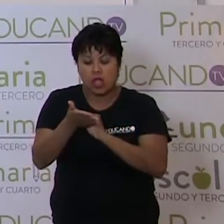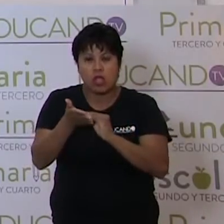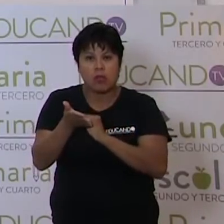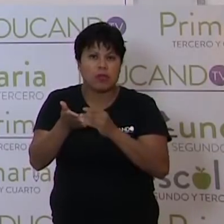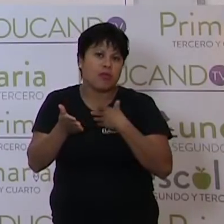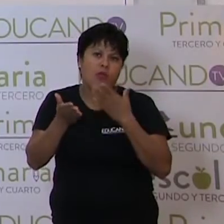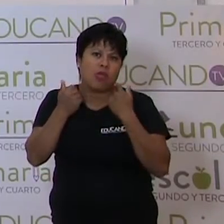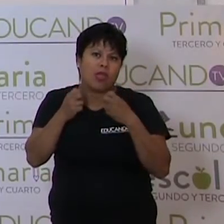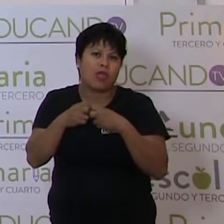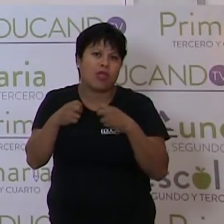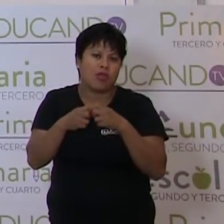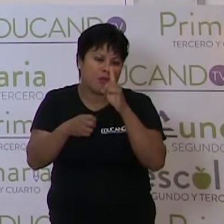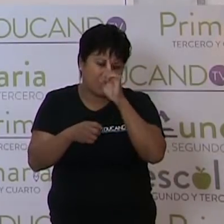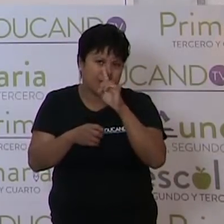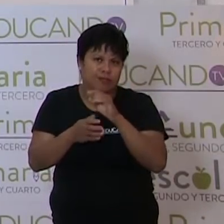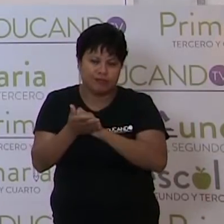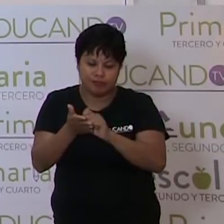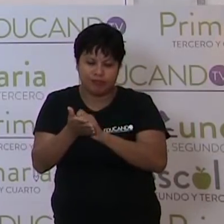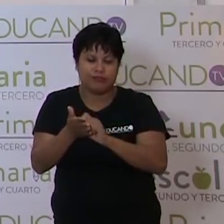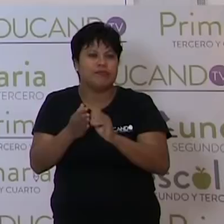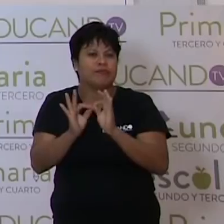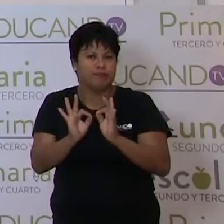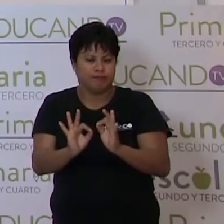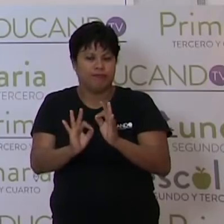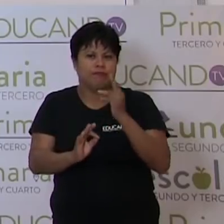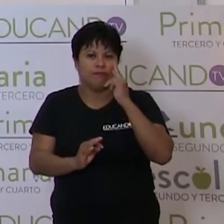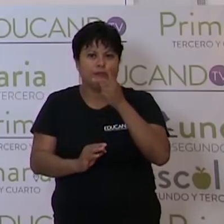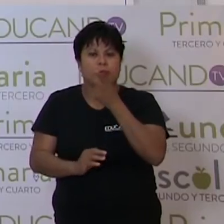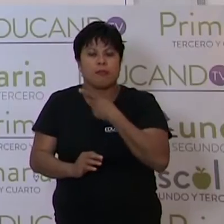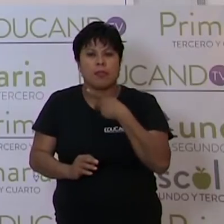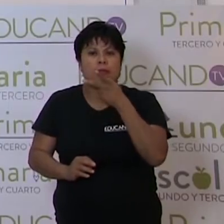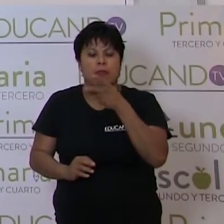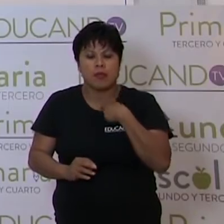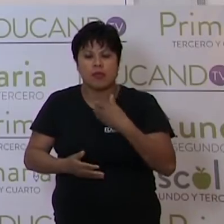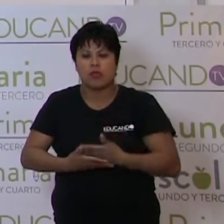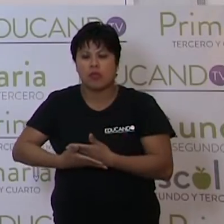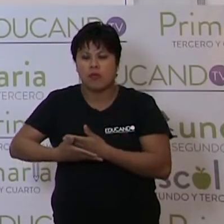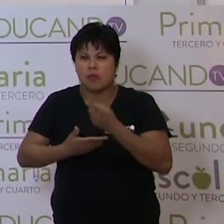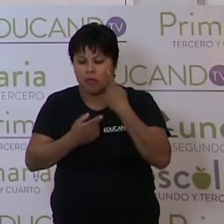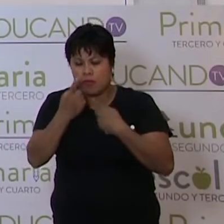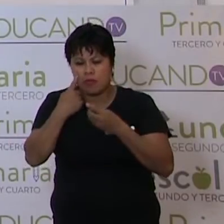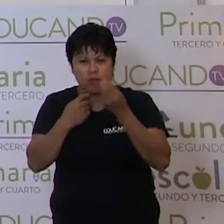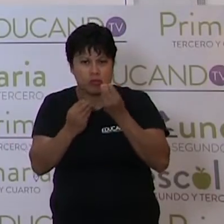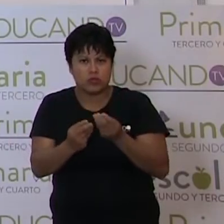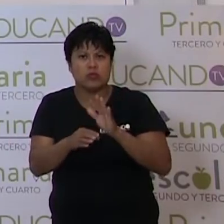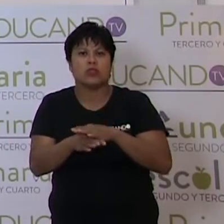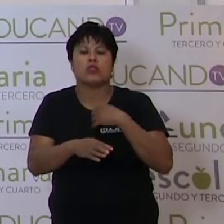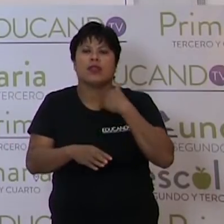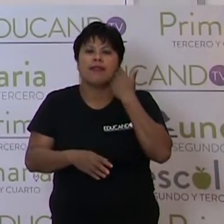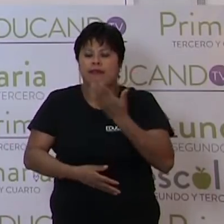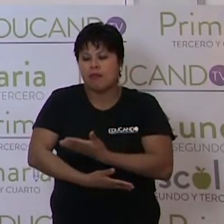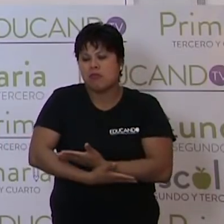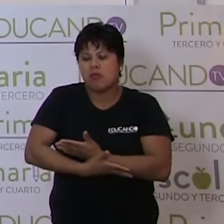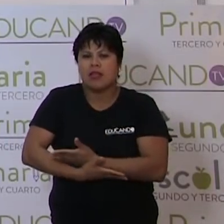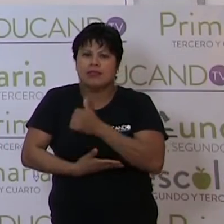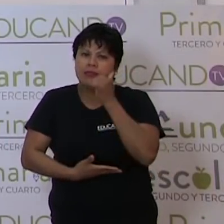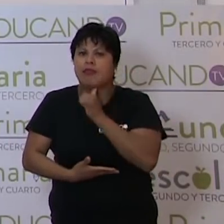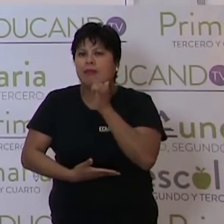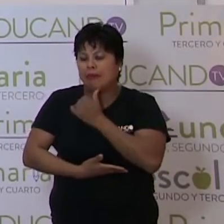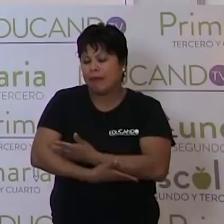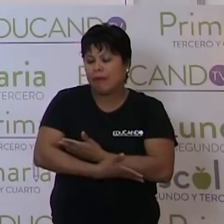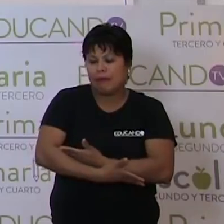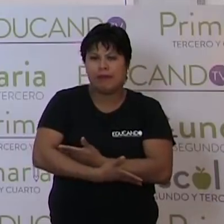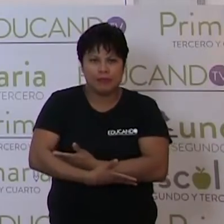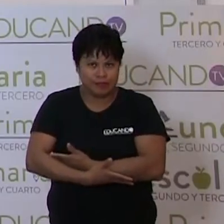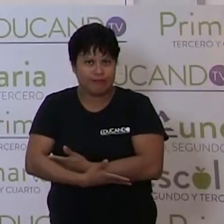para borrar, pero bueno, ya quedó, ahora sí. Dicen mis papás que de bebé lloraba bastante porque quería que me cargaran todo el tiempo.